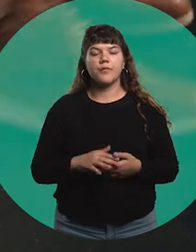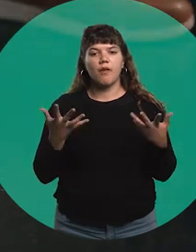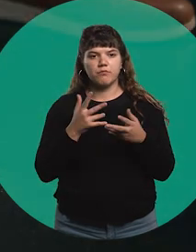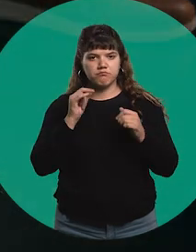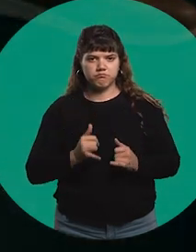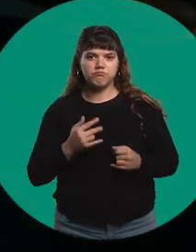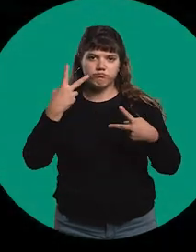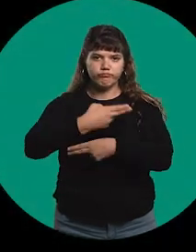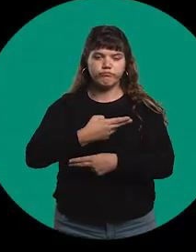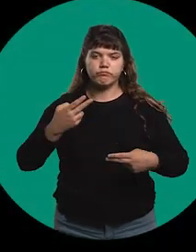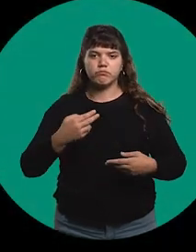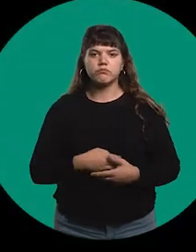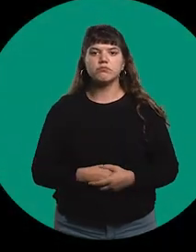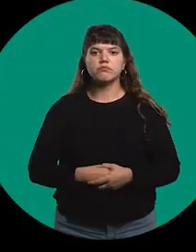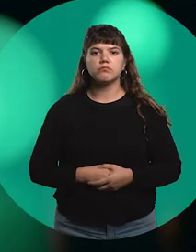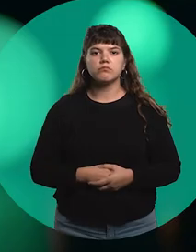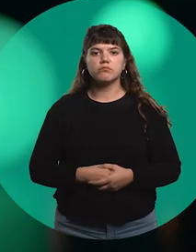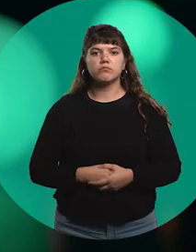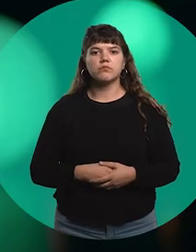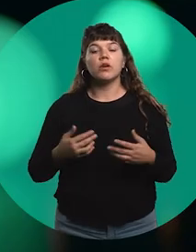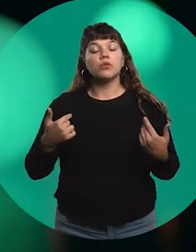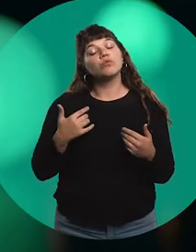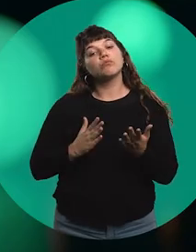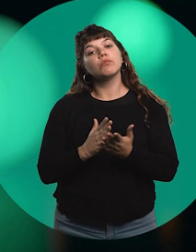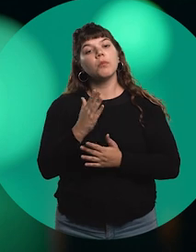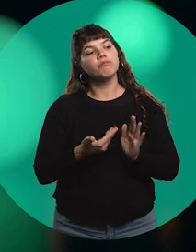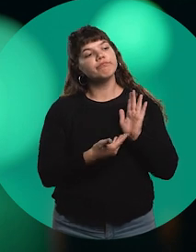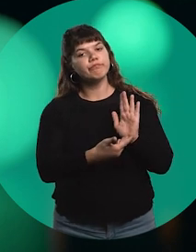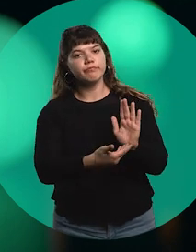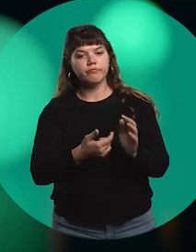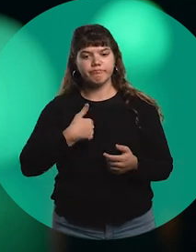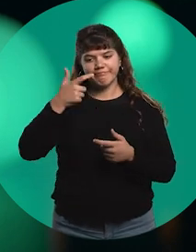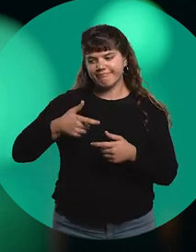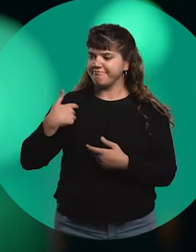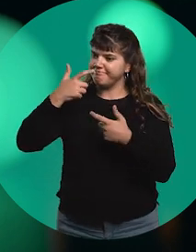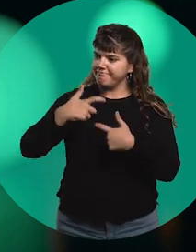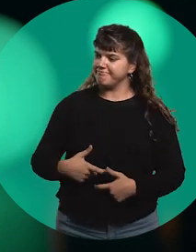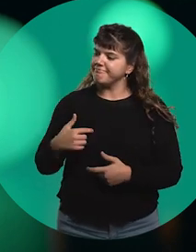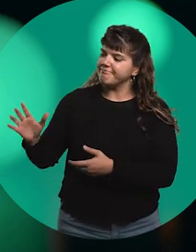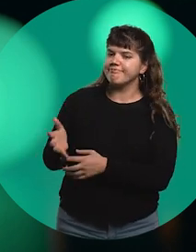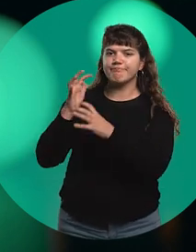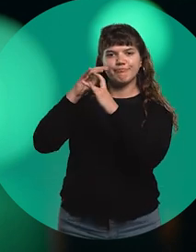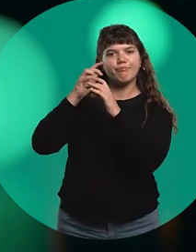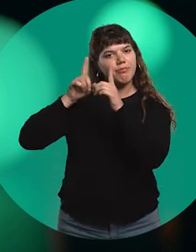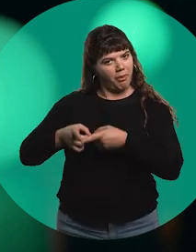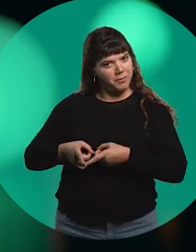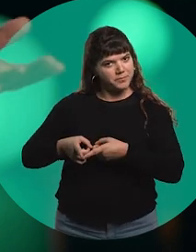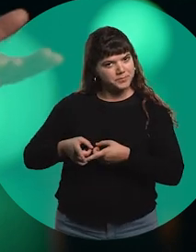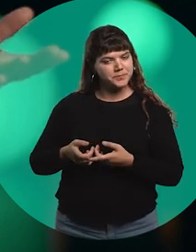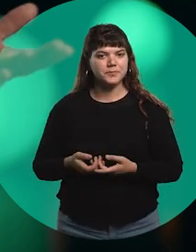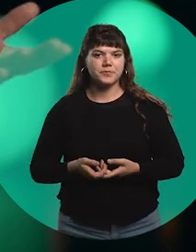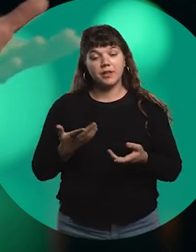Ahora sí, corte. Yo siempre que me presento, me presento con Josefina. Entonces la presentación